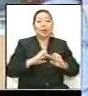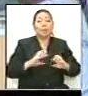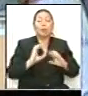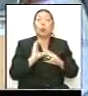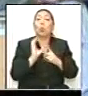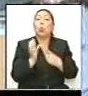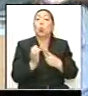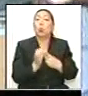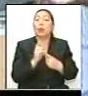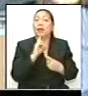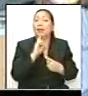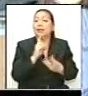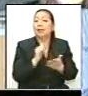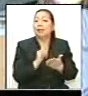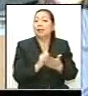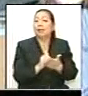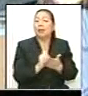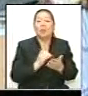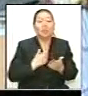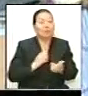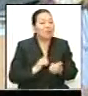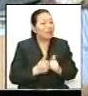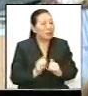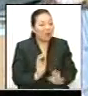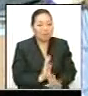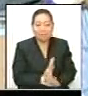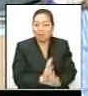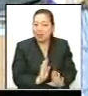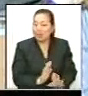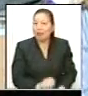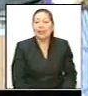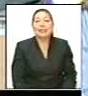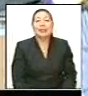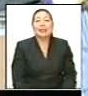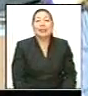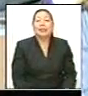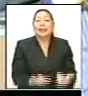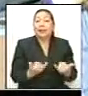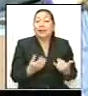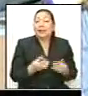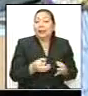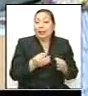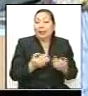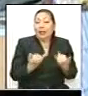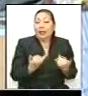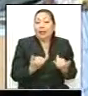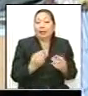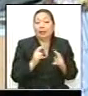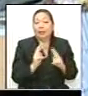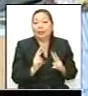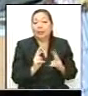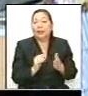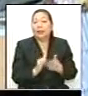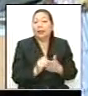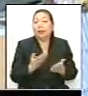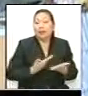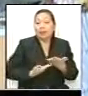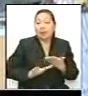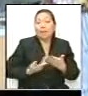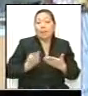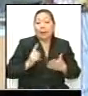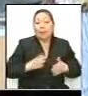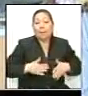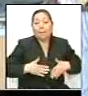Cusco son irreversibles, y por lo tanto es precisamente esa expectativa la que nos trae para